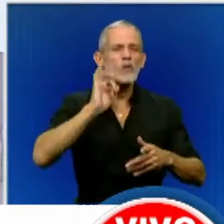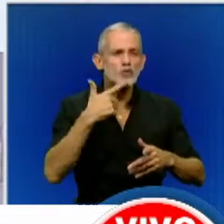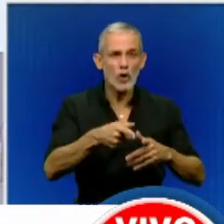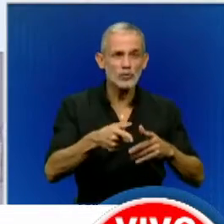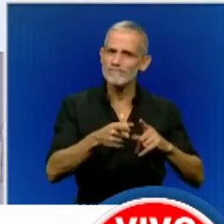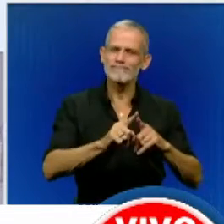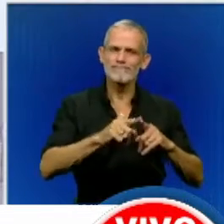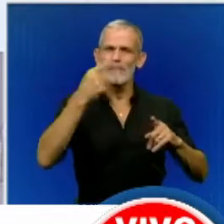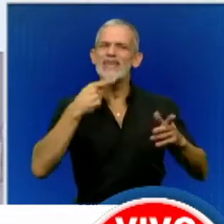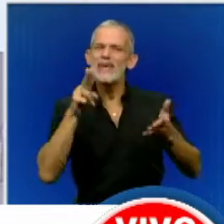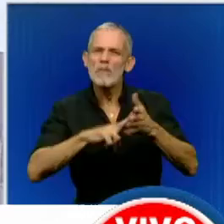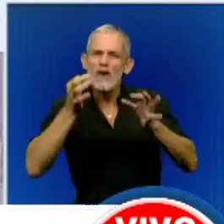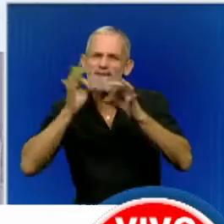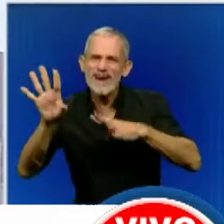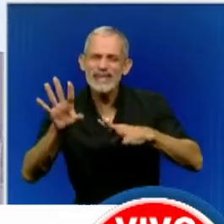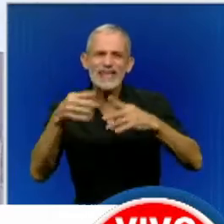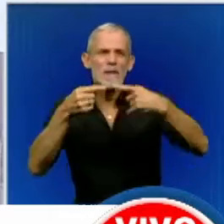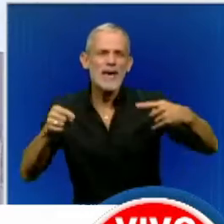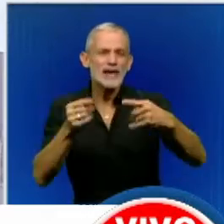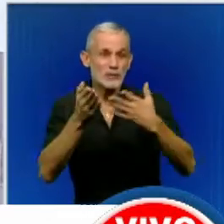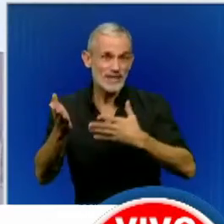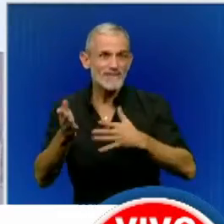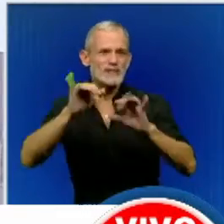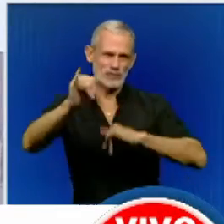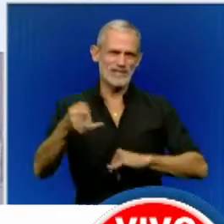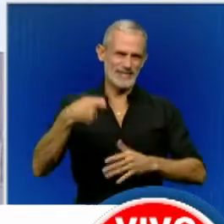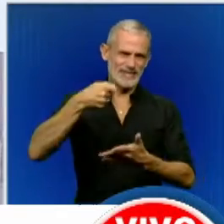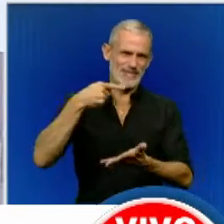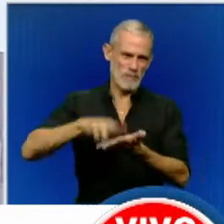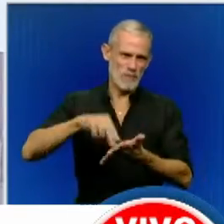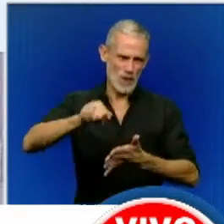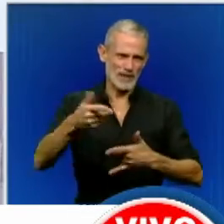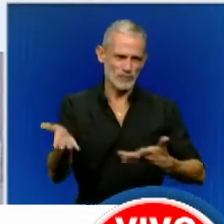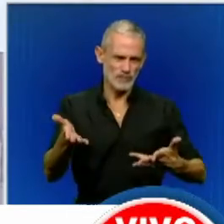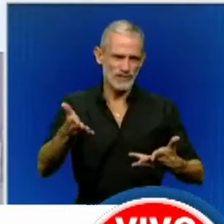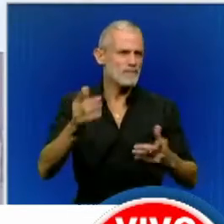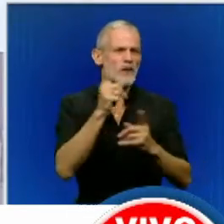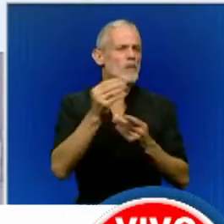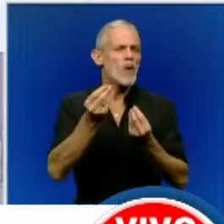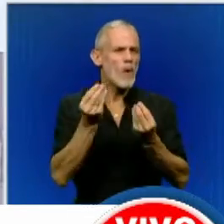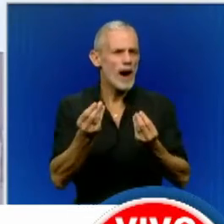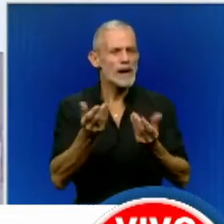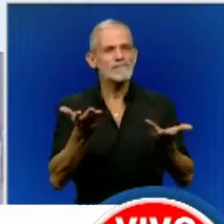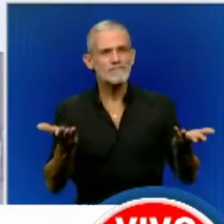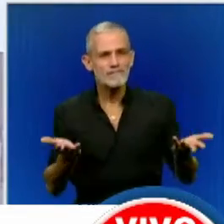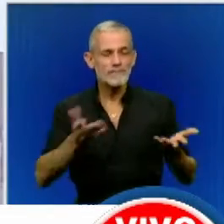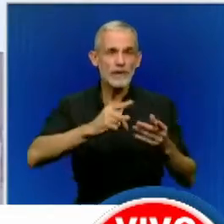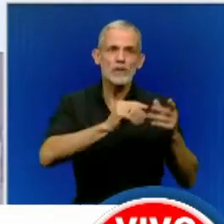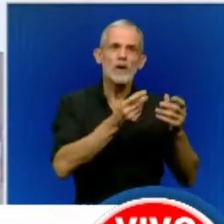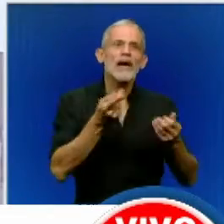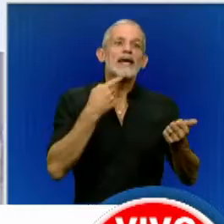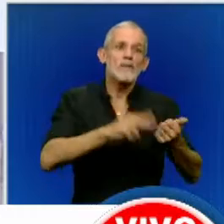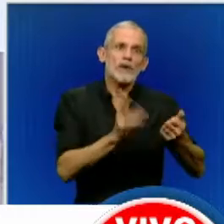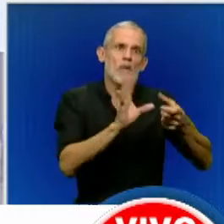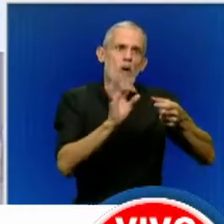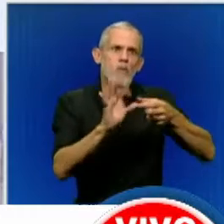impuesto final a la venta, bienes y servicios. Y esto es central, porque el problema es la cadena impositiva y